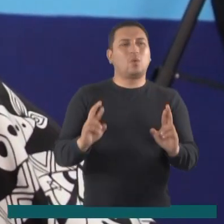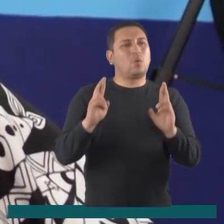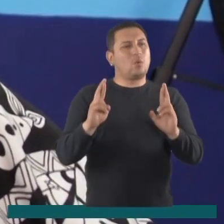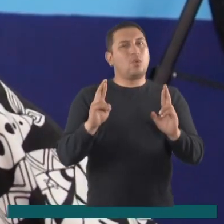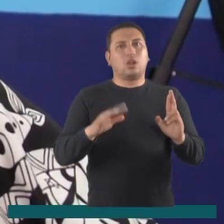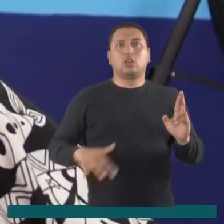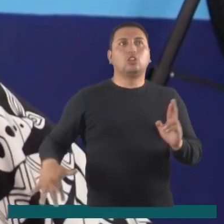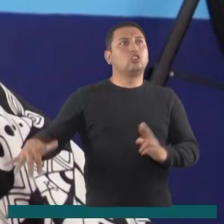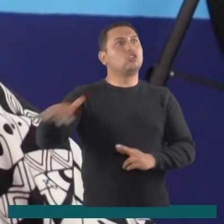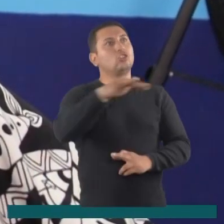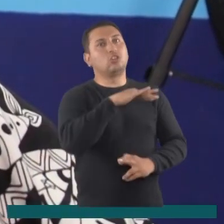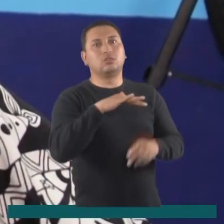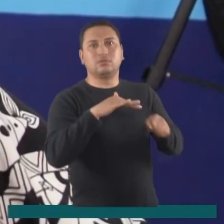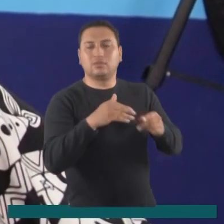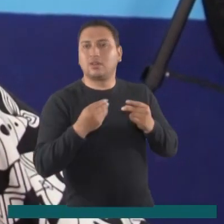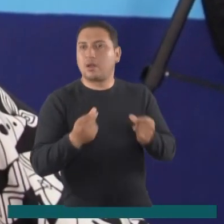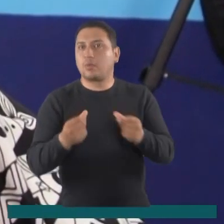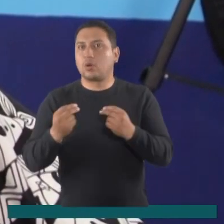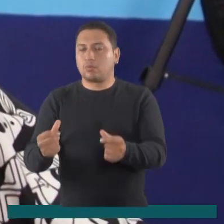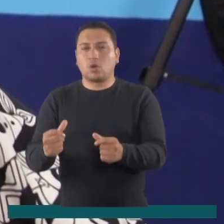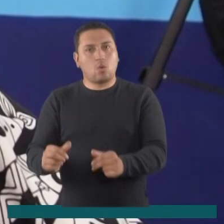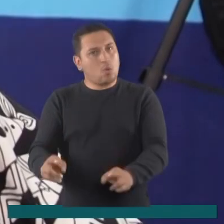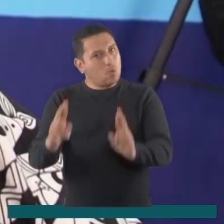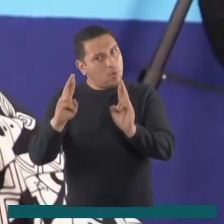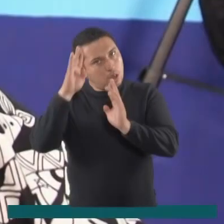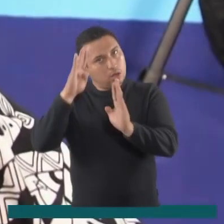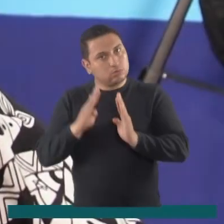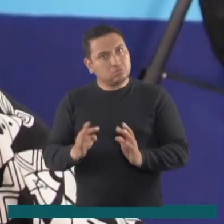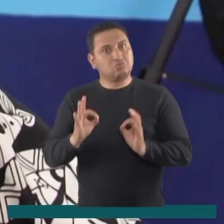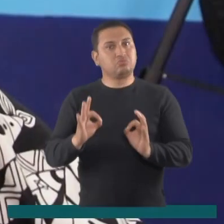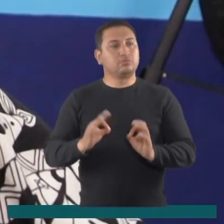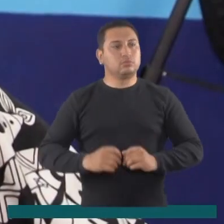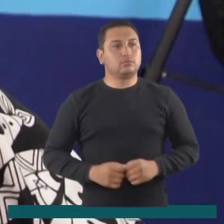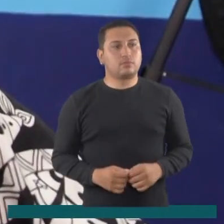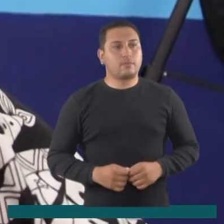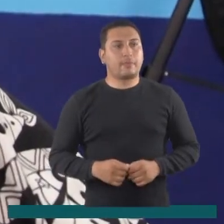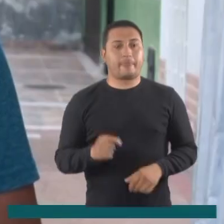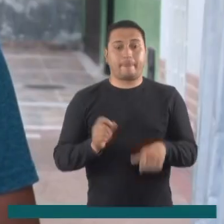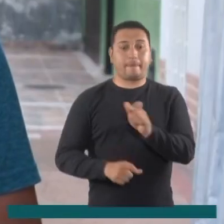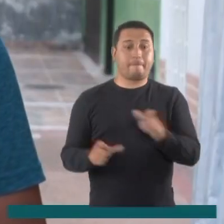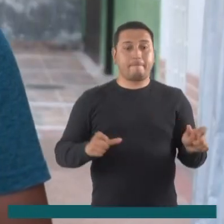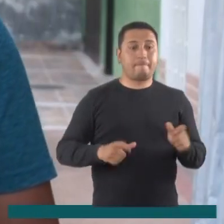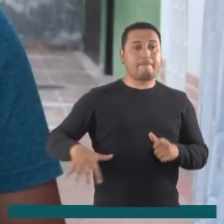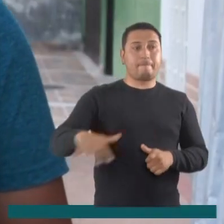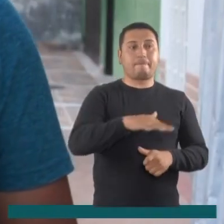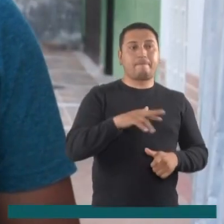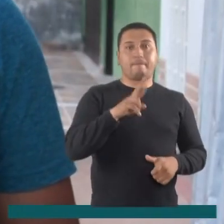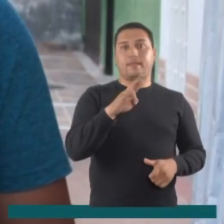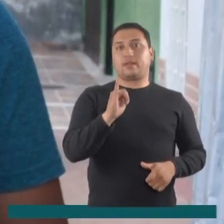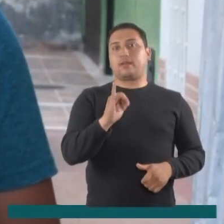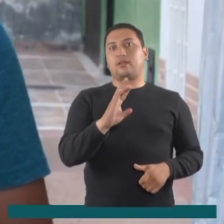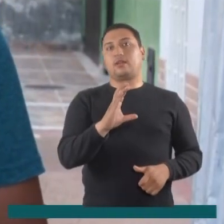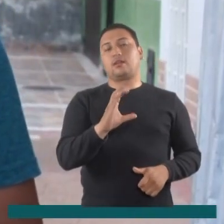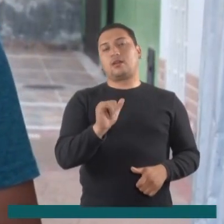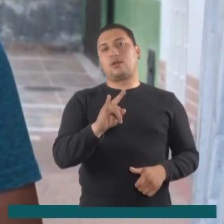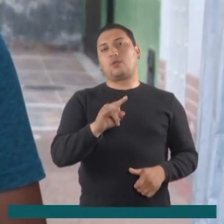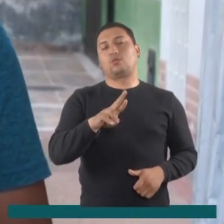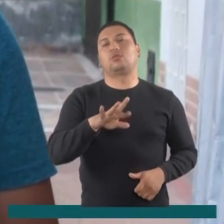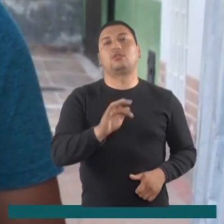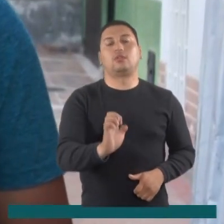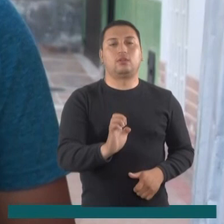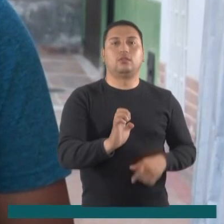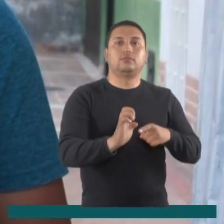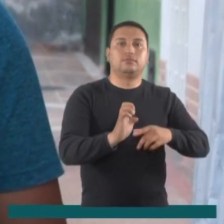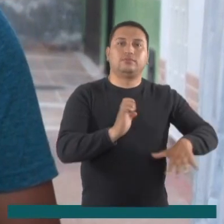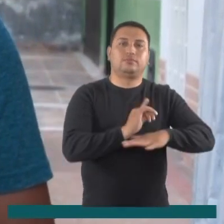listo. Ojalá en todas partes, en todas las oficinas, fuera igual la atención y todo. Ya para la gente de Ricaurte les queda